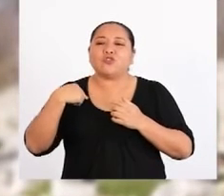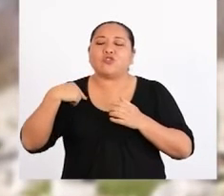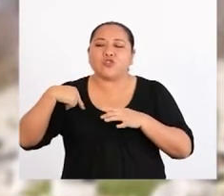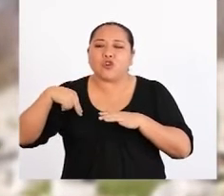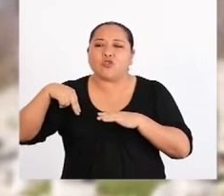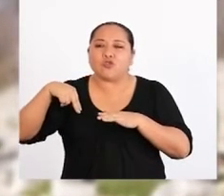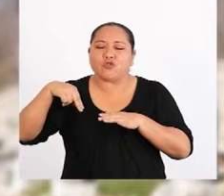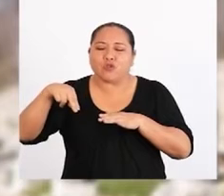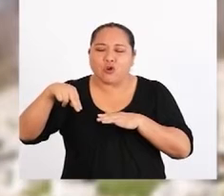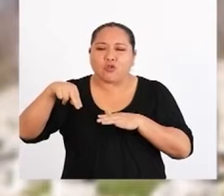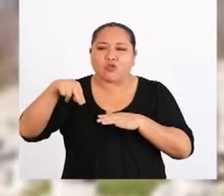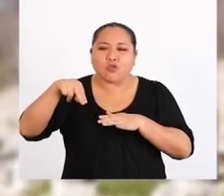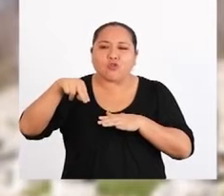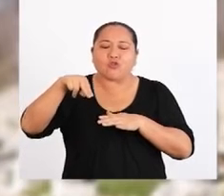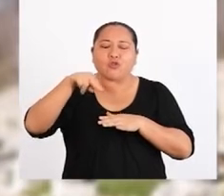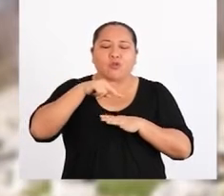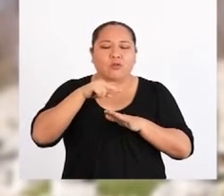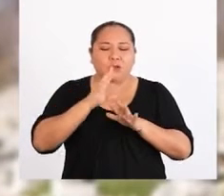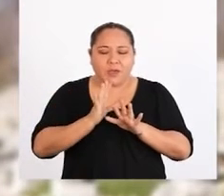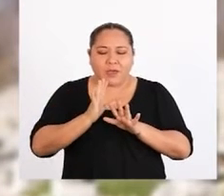estamos